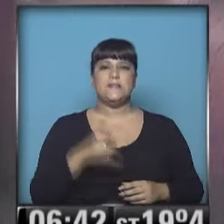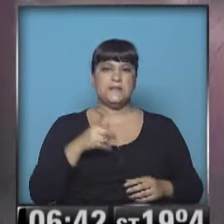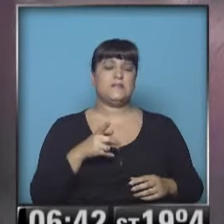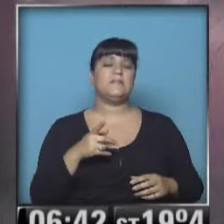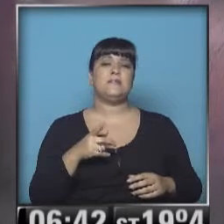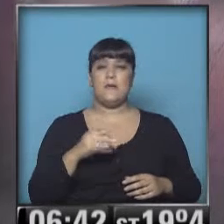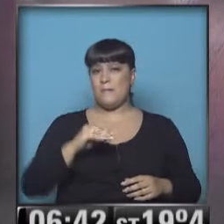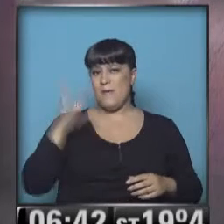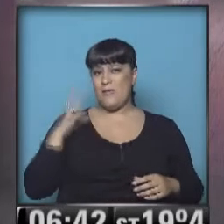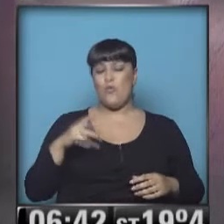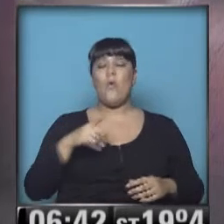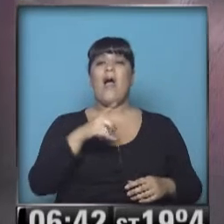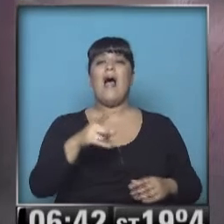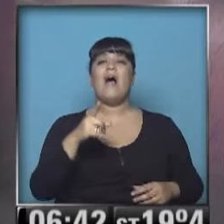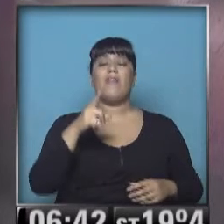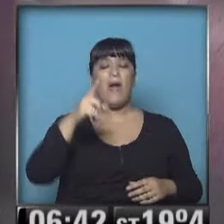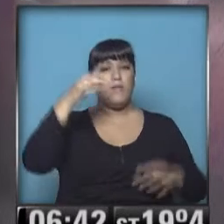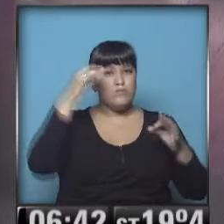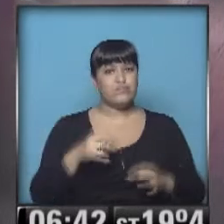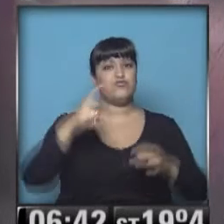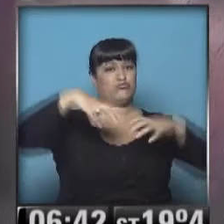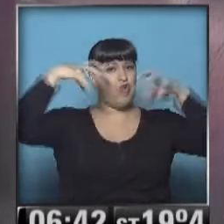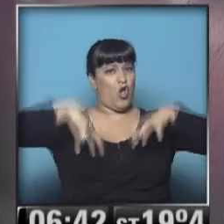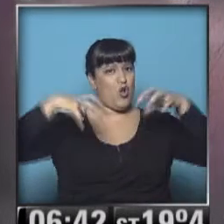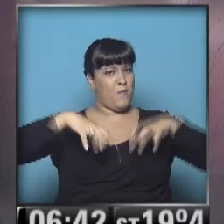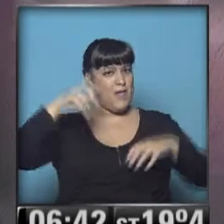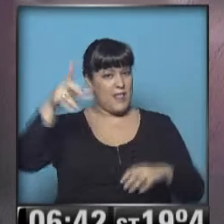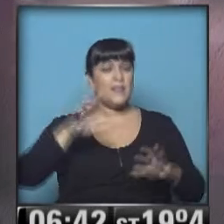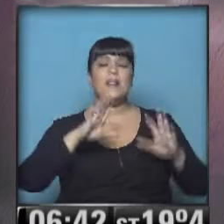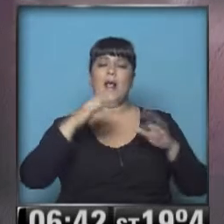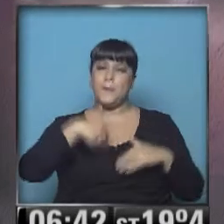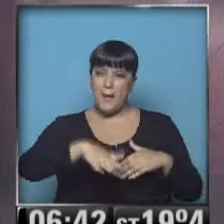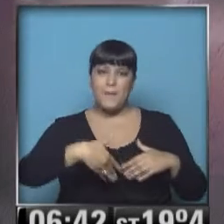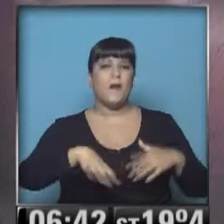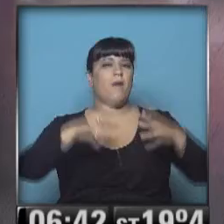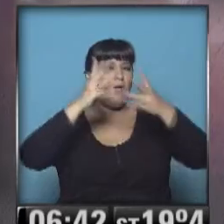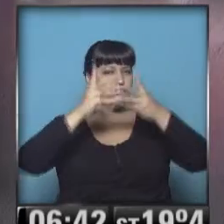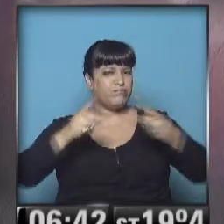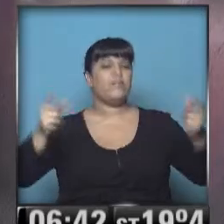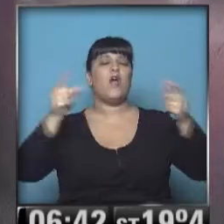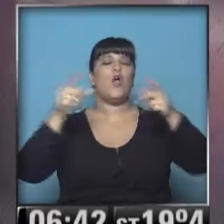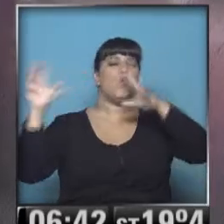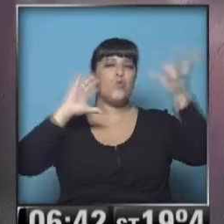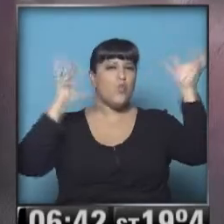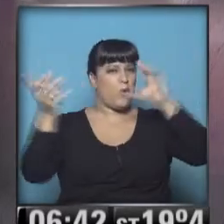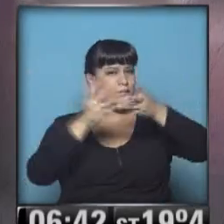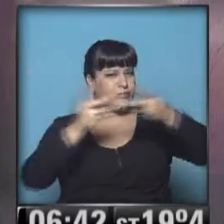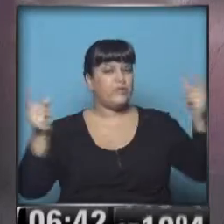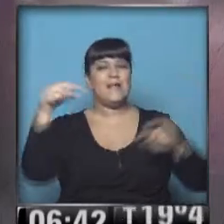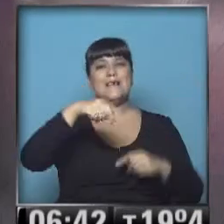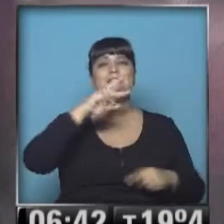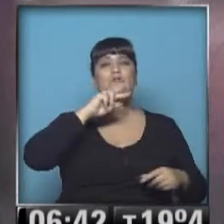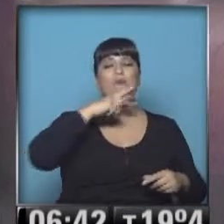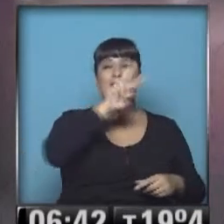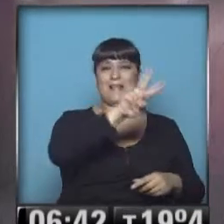temprano, ya se registraba allí una tormenta. Va a ir disminuyendo la nubosidad. San Juan 32 para hoy.